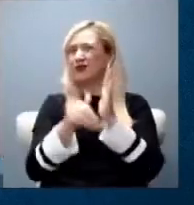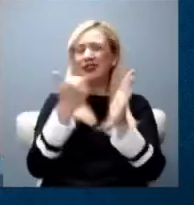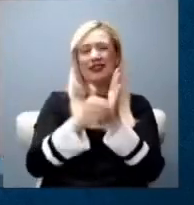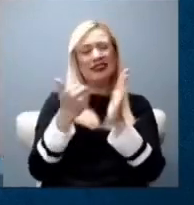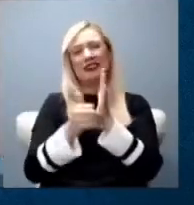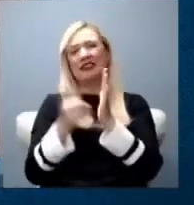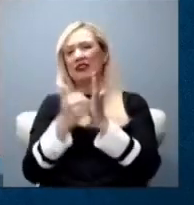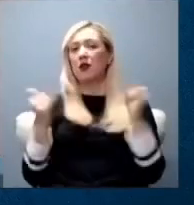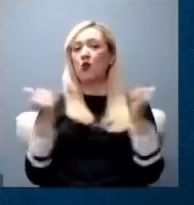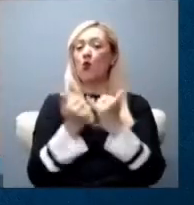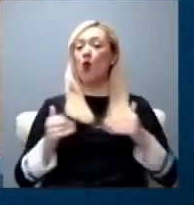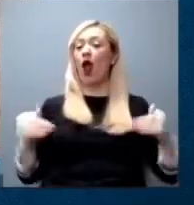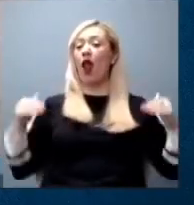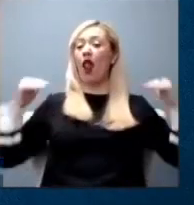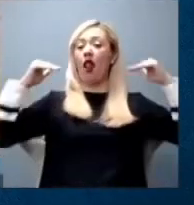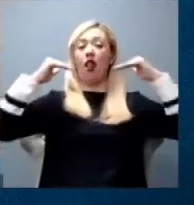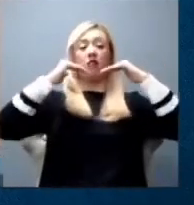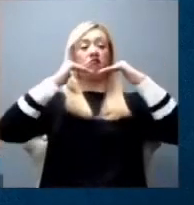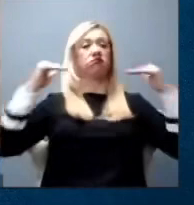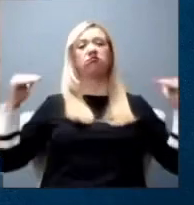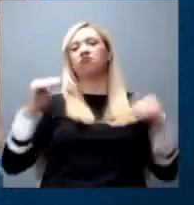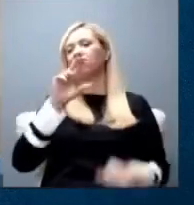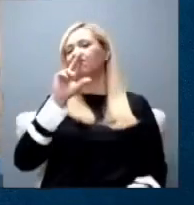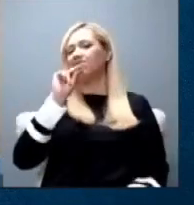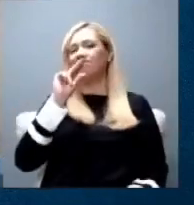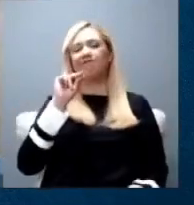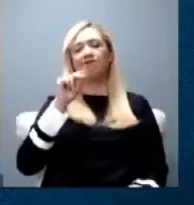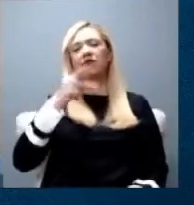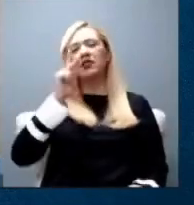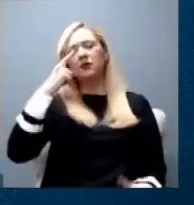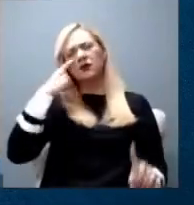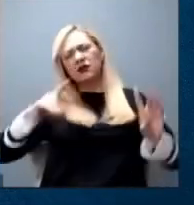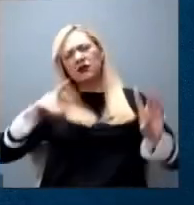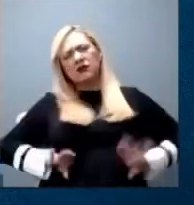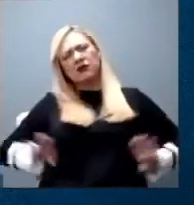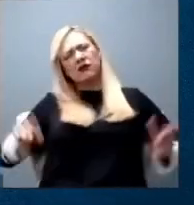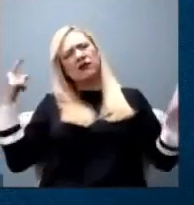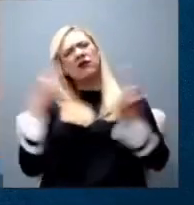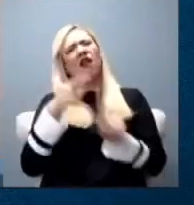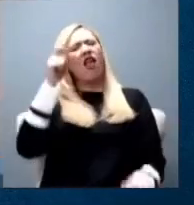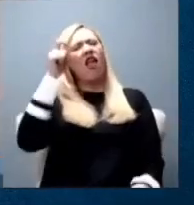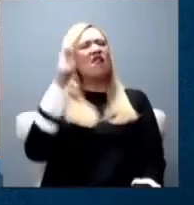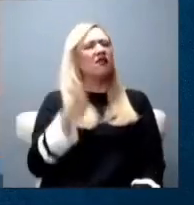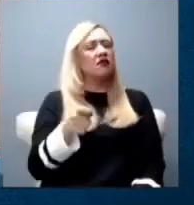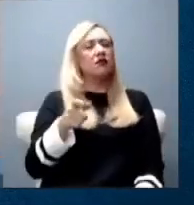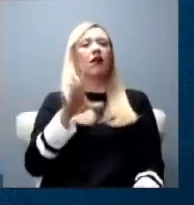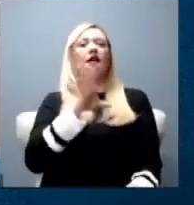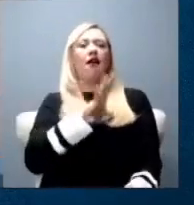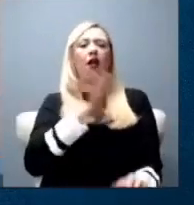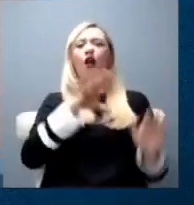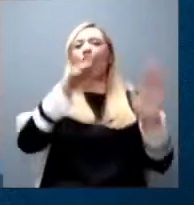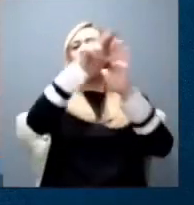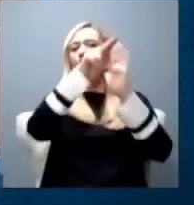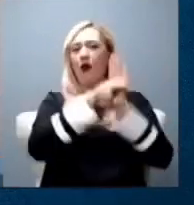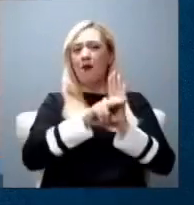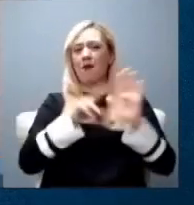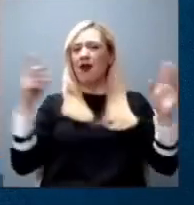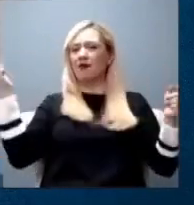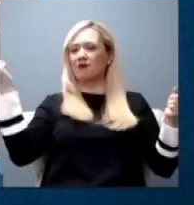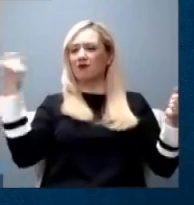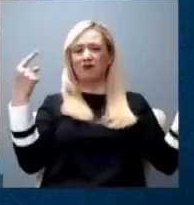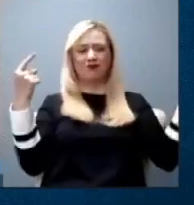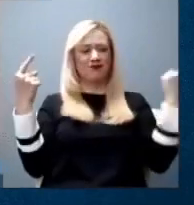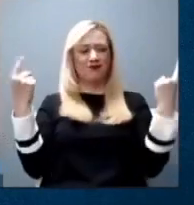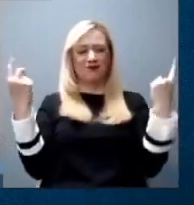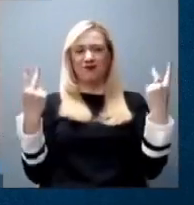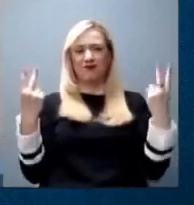de los otros sistemas. Pero diría yo que la principal característica es que son sistemas que tienen un conjunto de normas y órganos que protegen